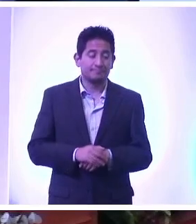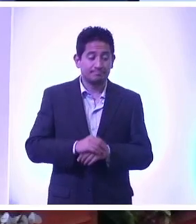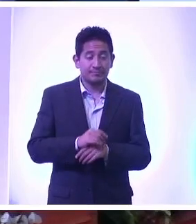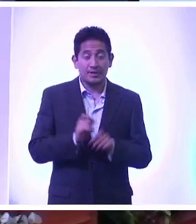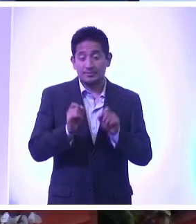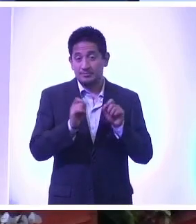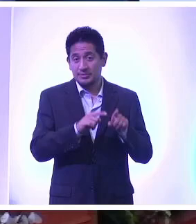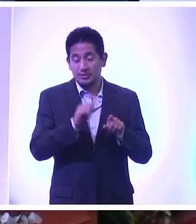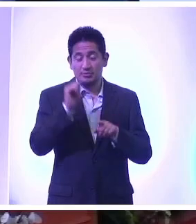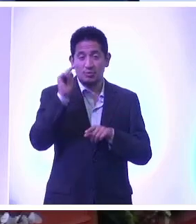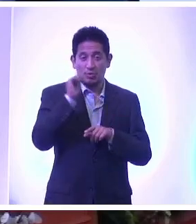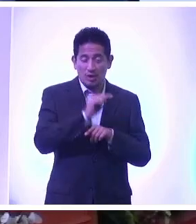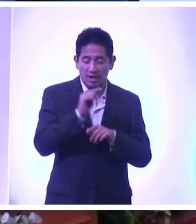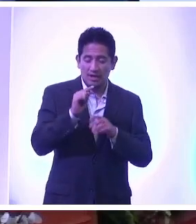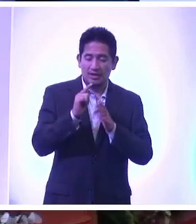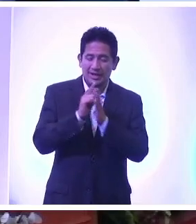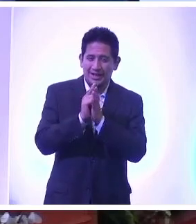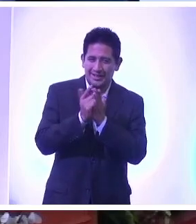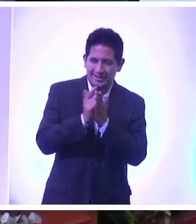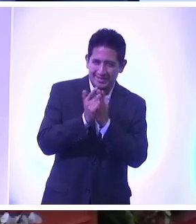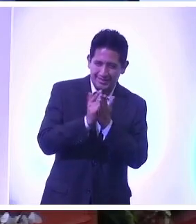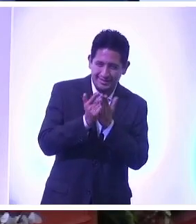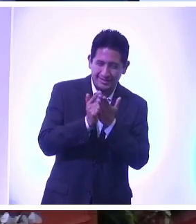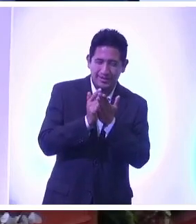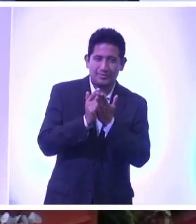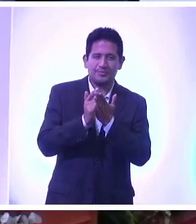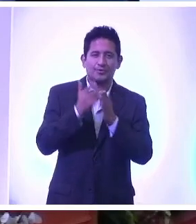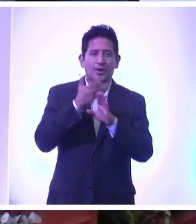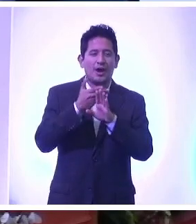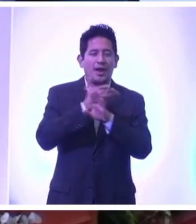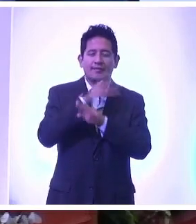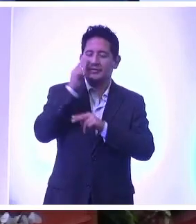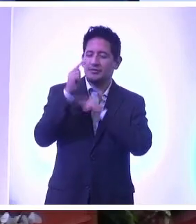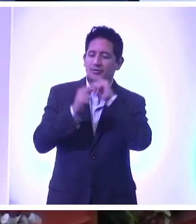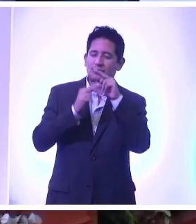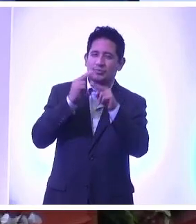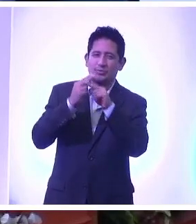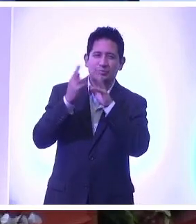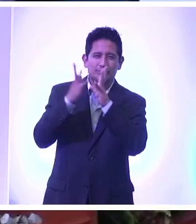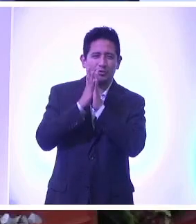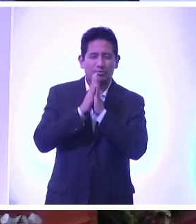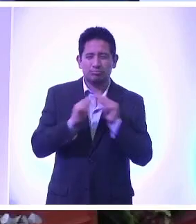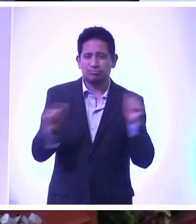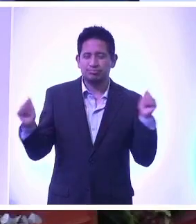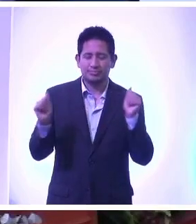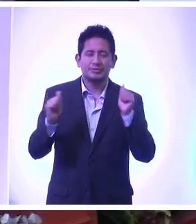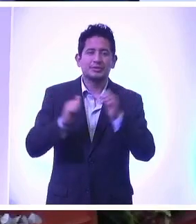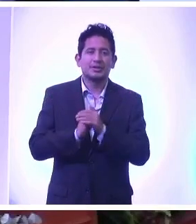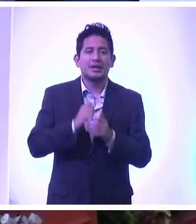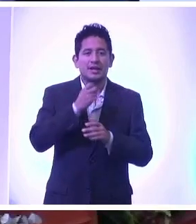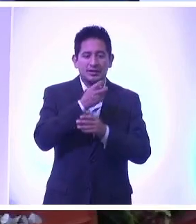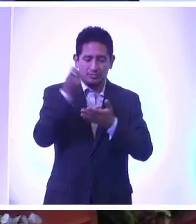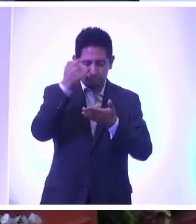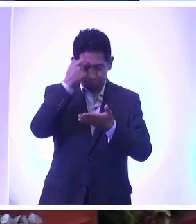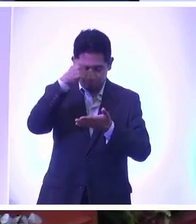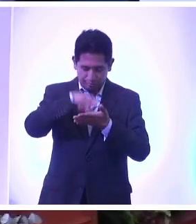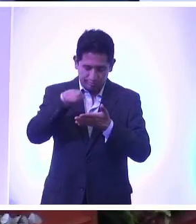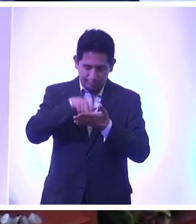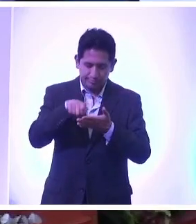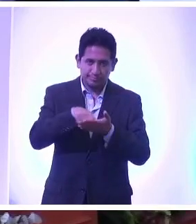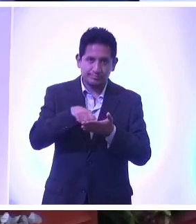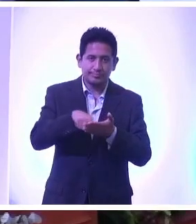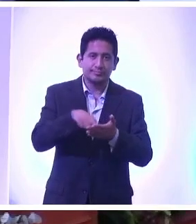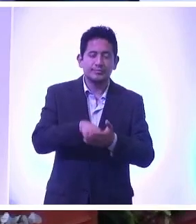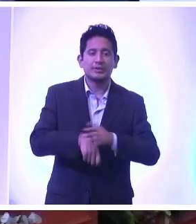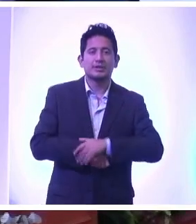eh el libro antes que el Universo se nos caiga es editor de las revistas praxis El cartón arc y magenta